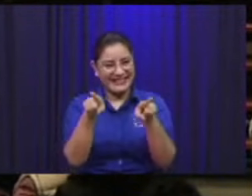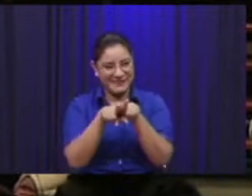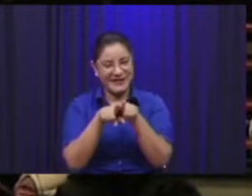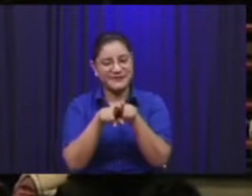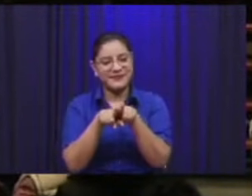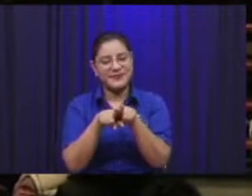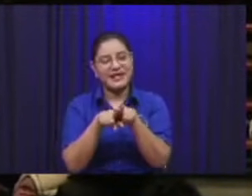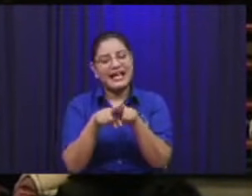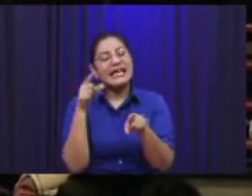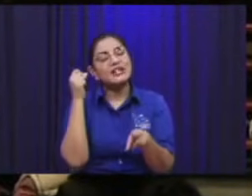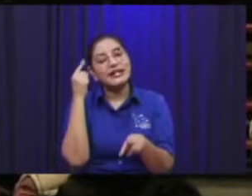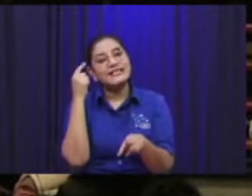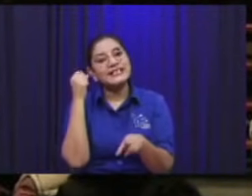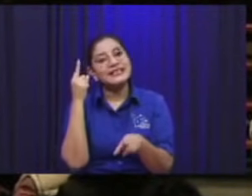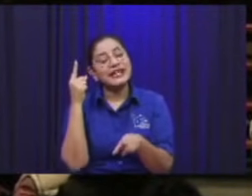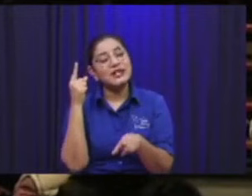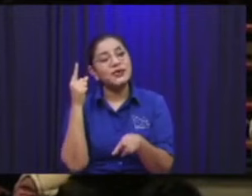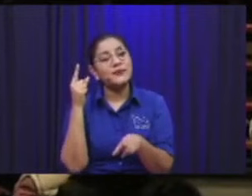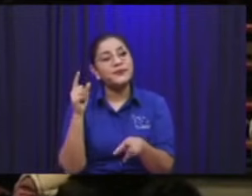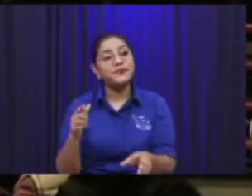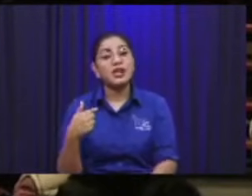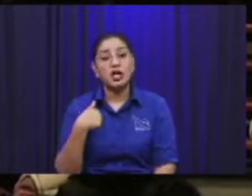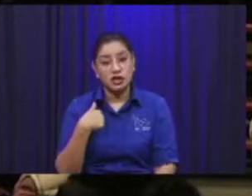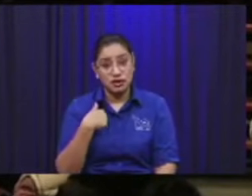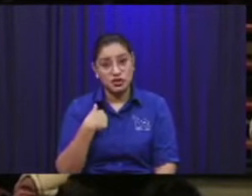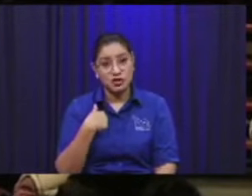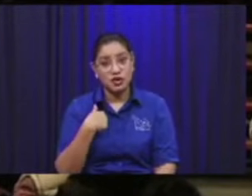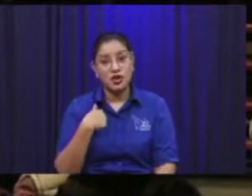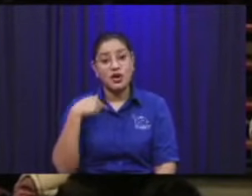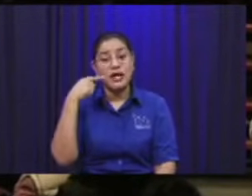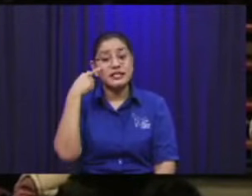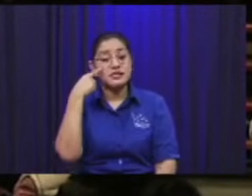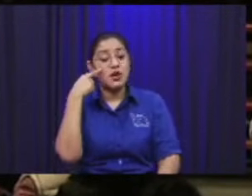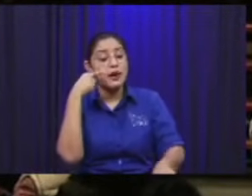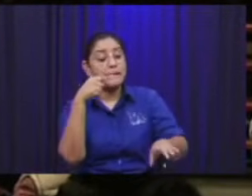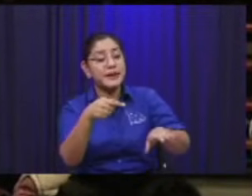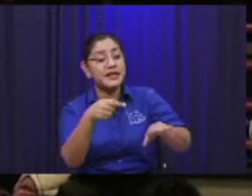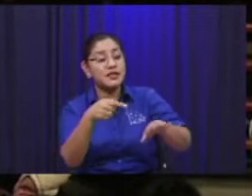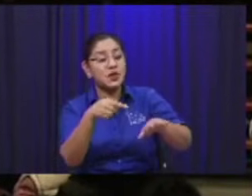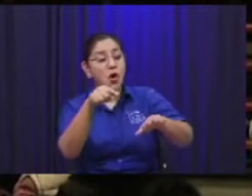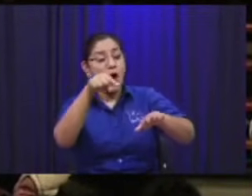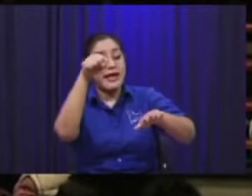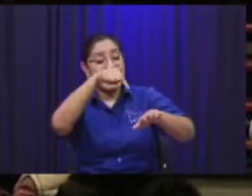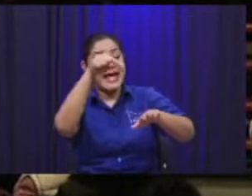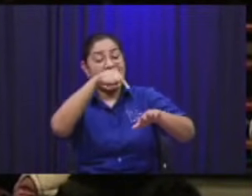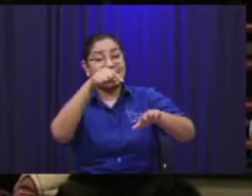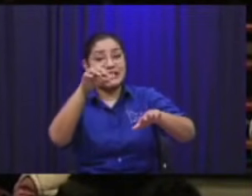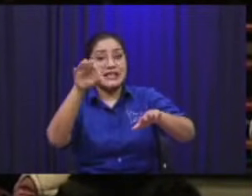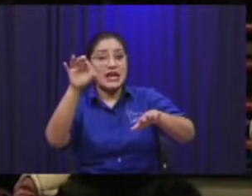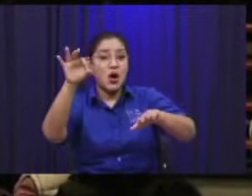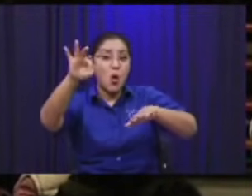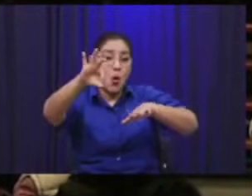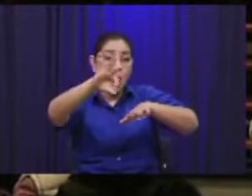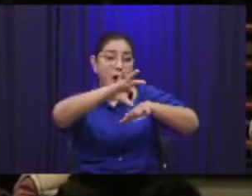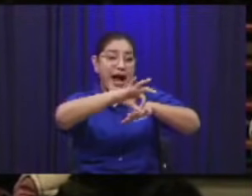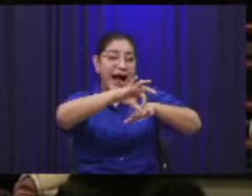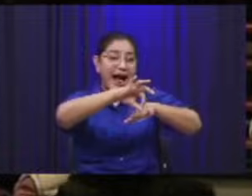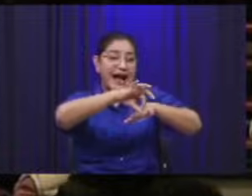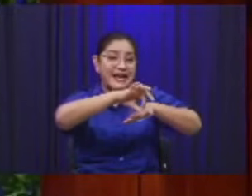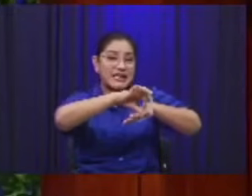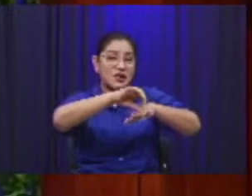pero si les entiendo entonces él empezó a decir yo estoy viendo que a ti te han puesto un anillo